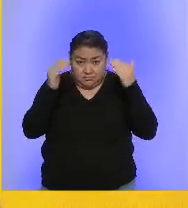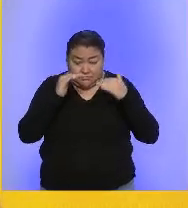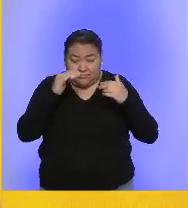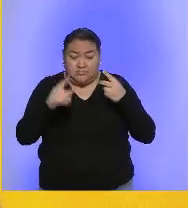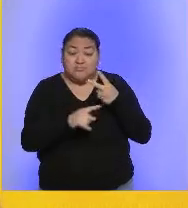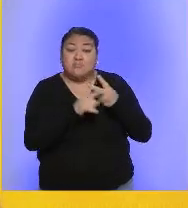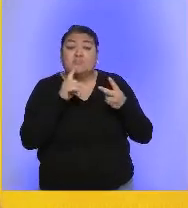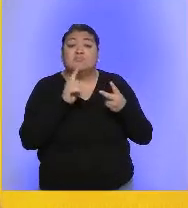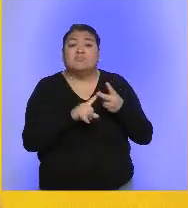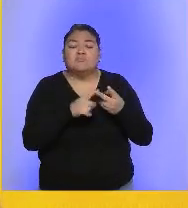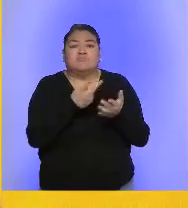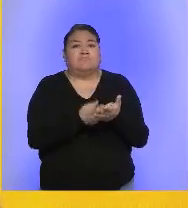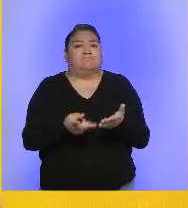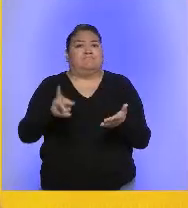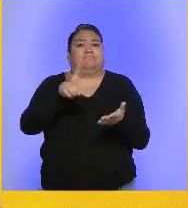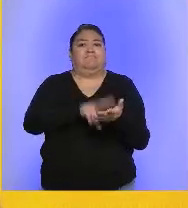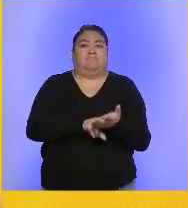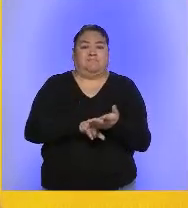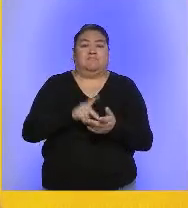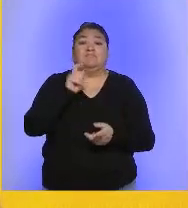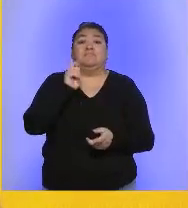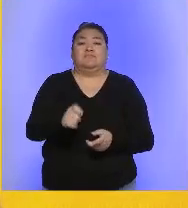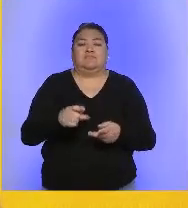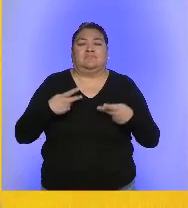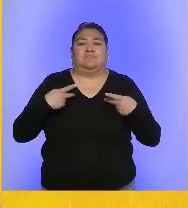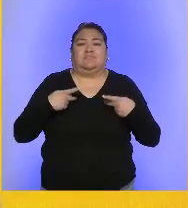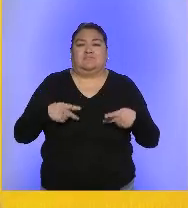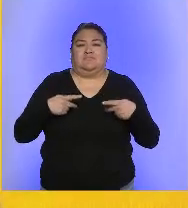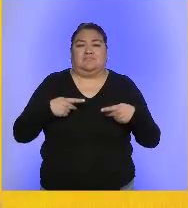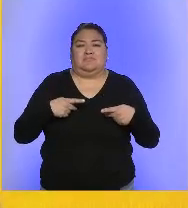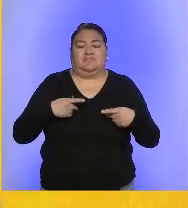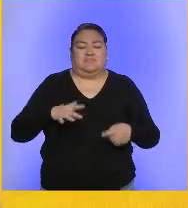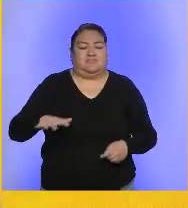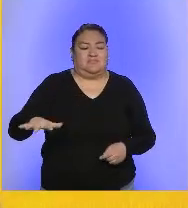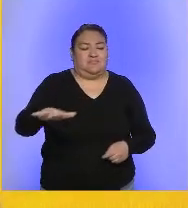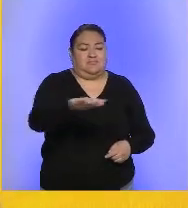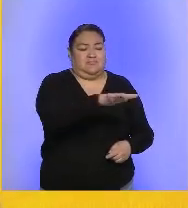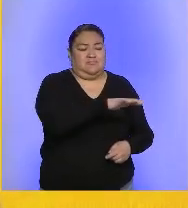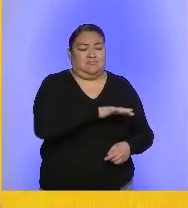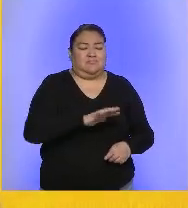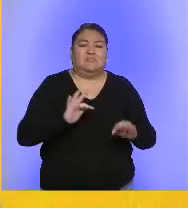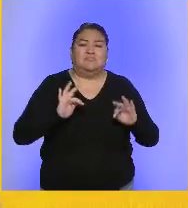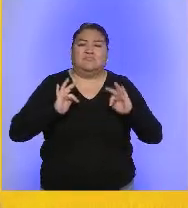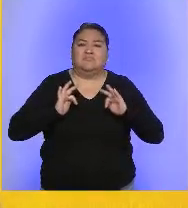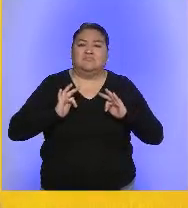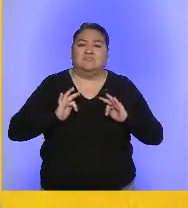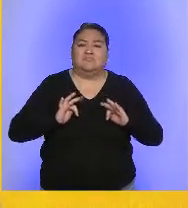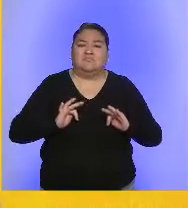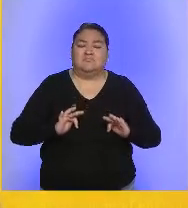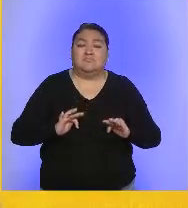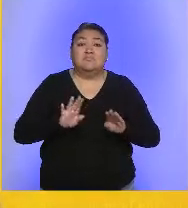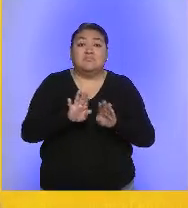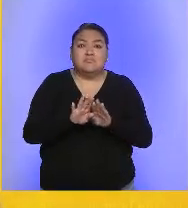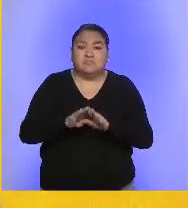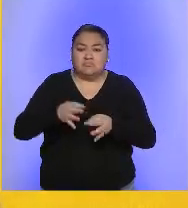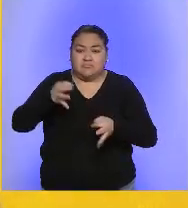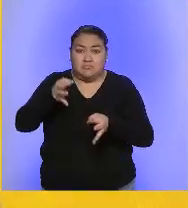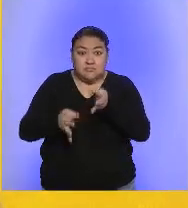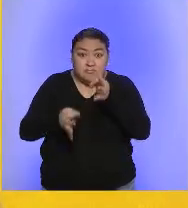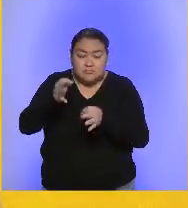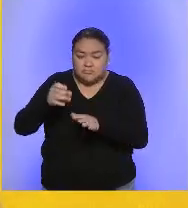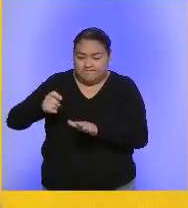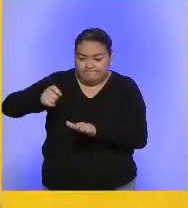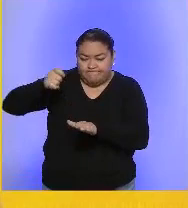es proteger la paz social a través de esta resolución de las controversias, protegiendo